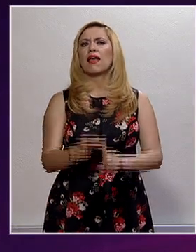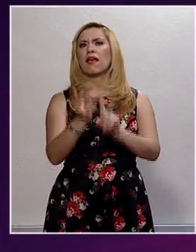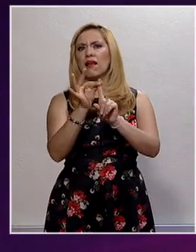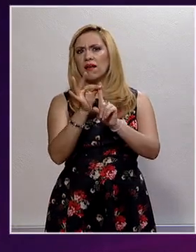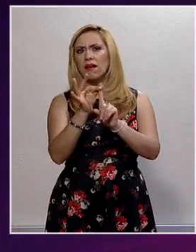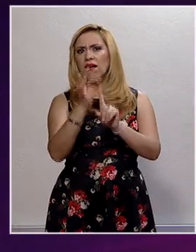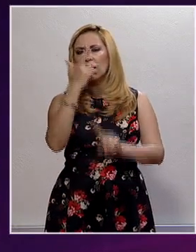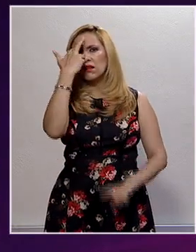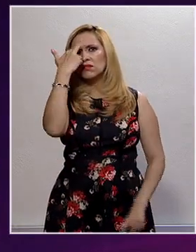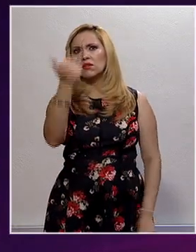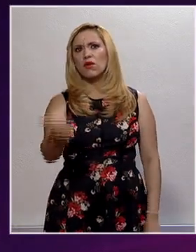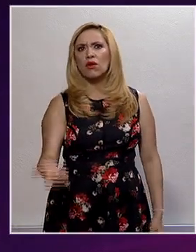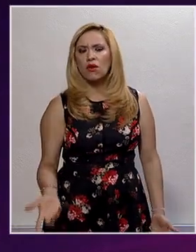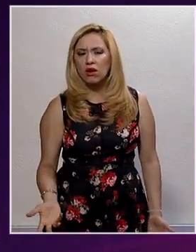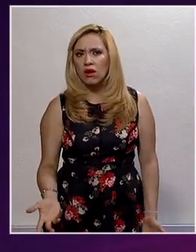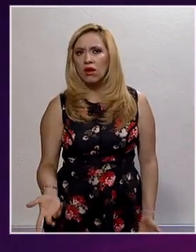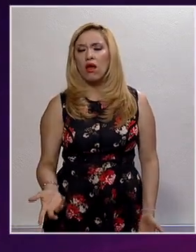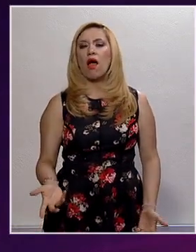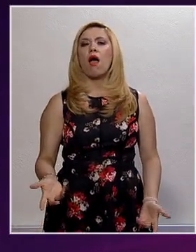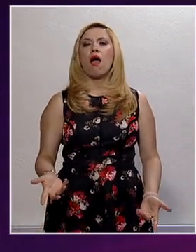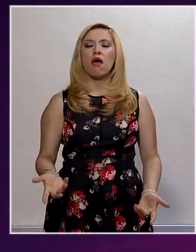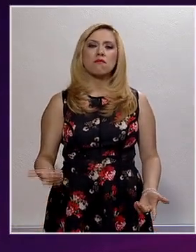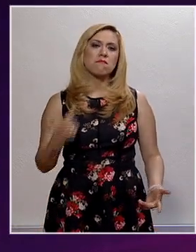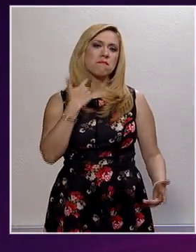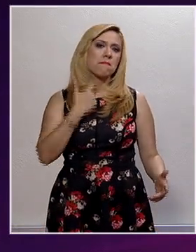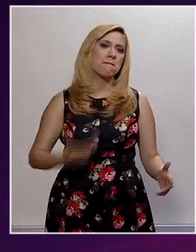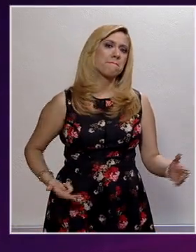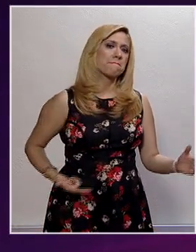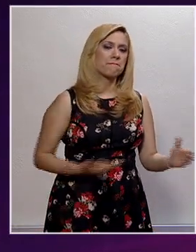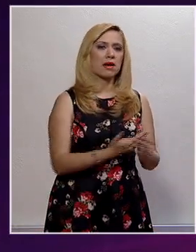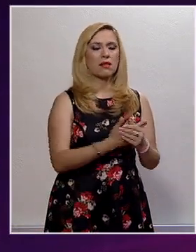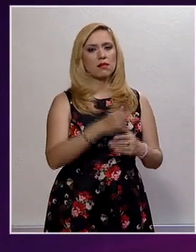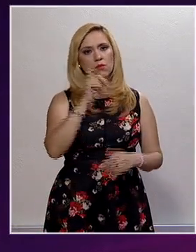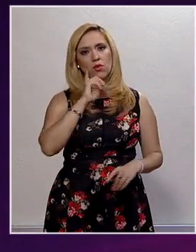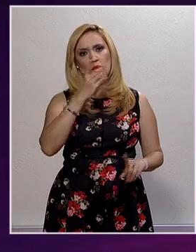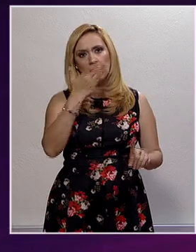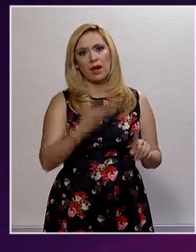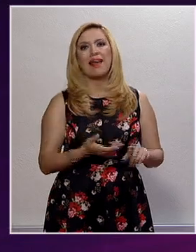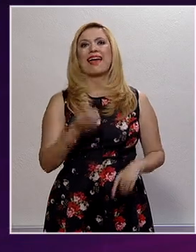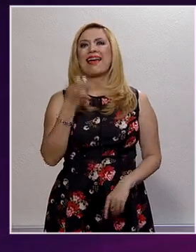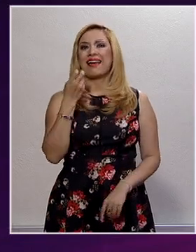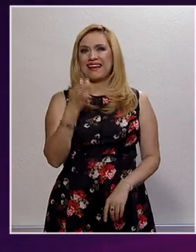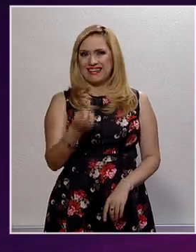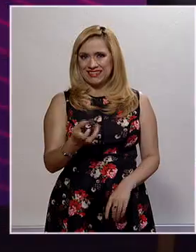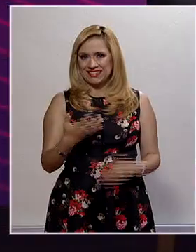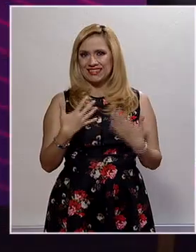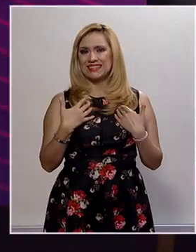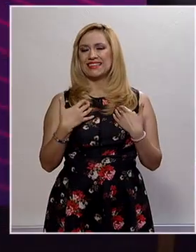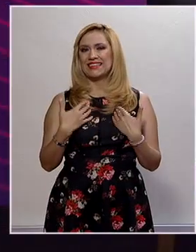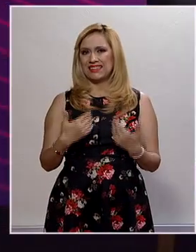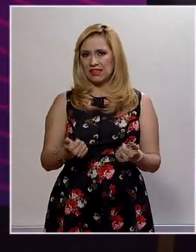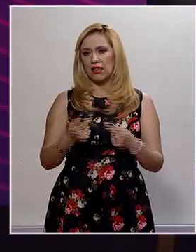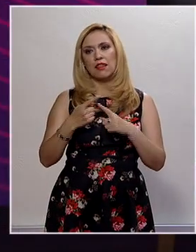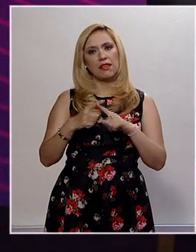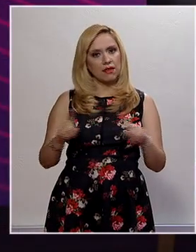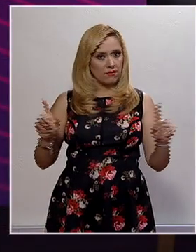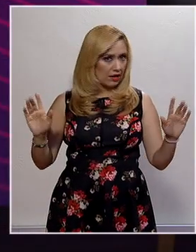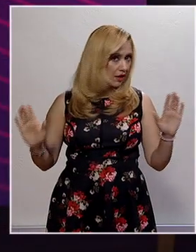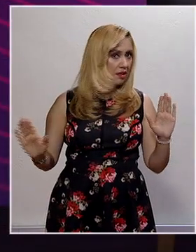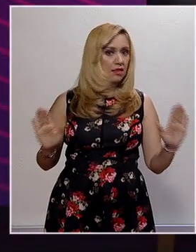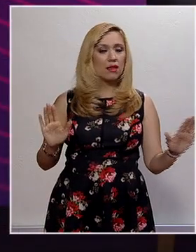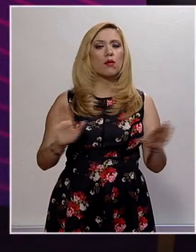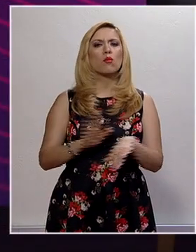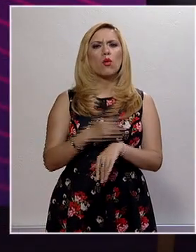de género por la cual es asesinada una mujer. Sí, la motivación de la persona que comete el delito, ¿verdad?